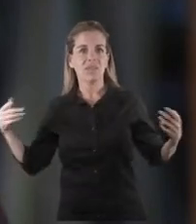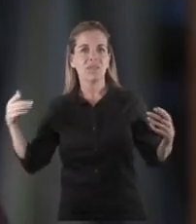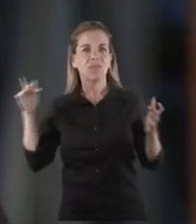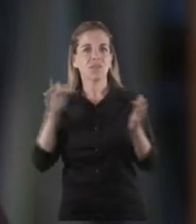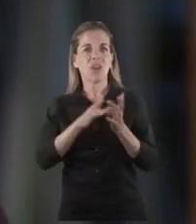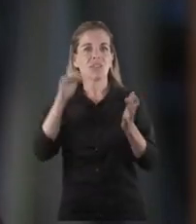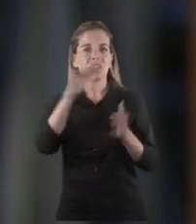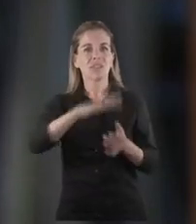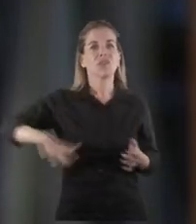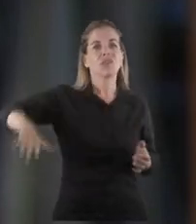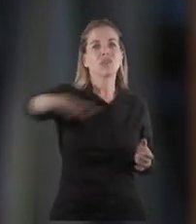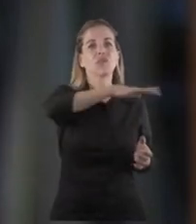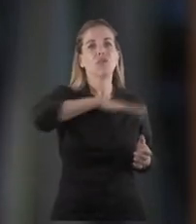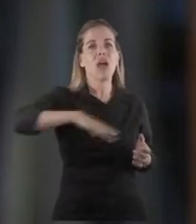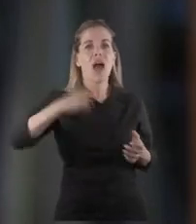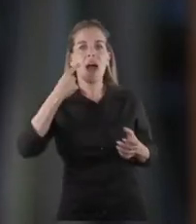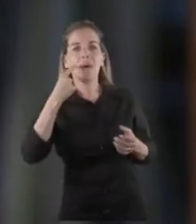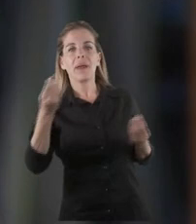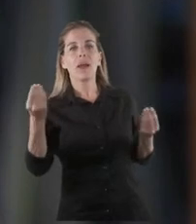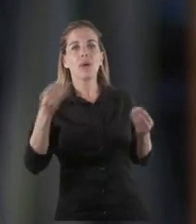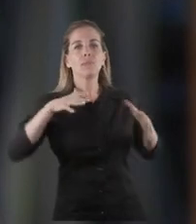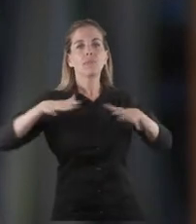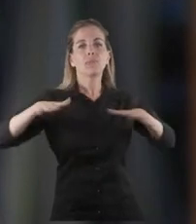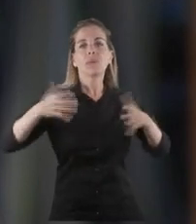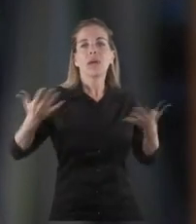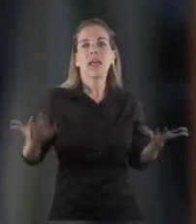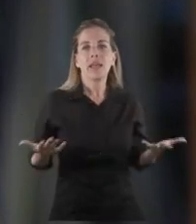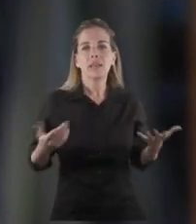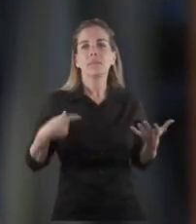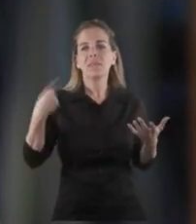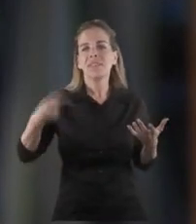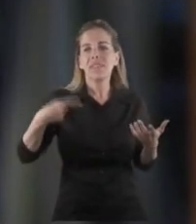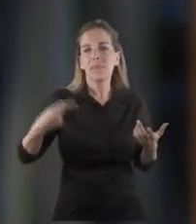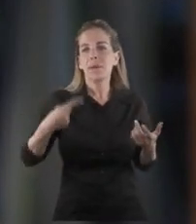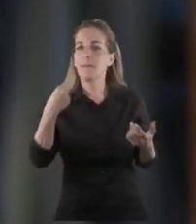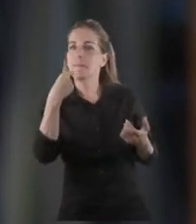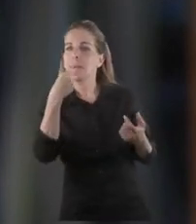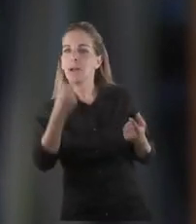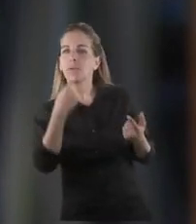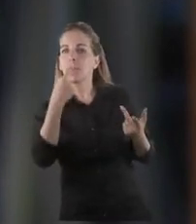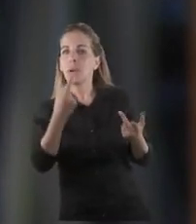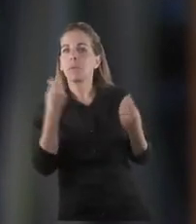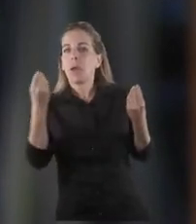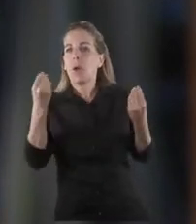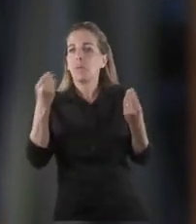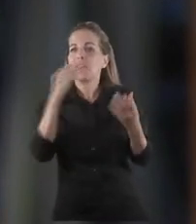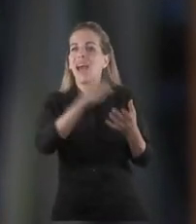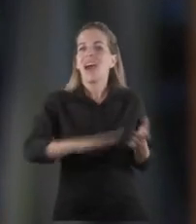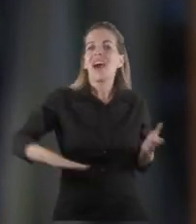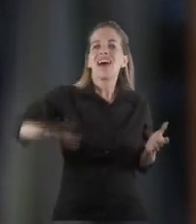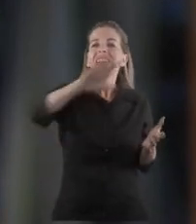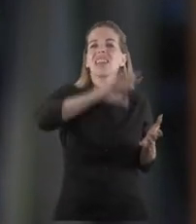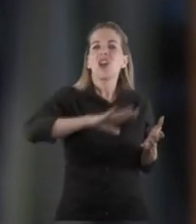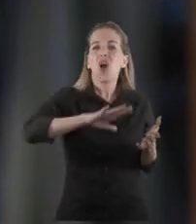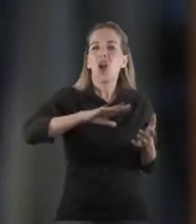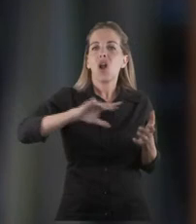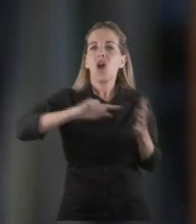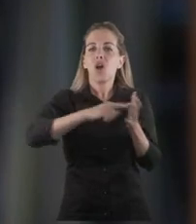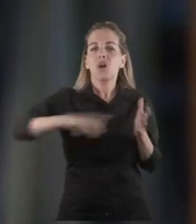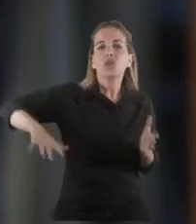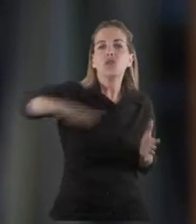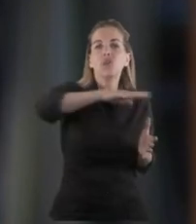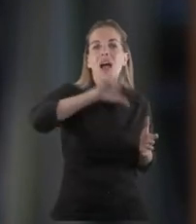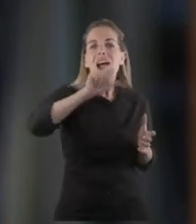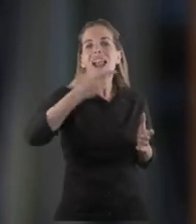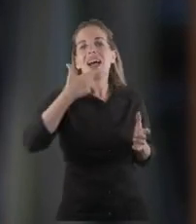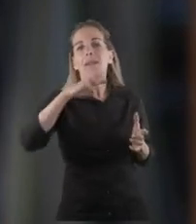a ver lo que sucede, porque preguntan qué pasa en Las Parejas, qué pasa en toda la región. Y hay veces,